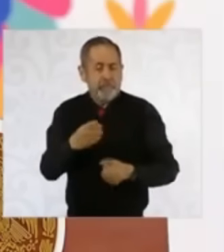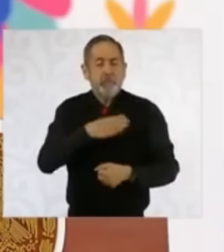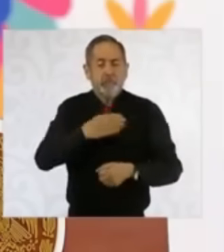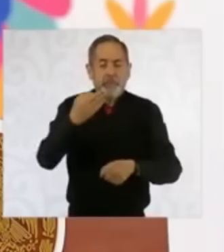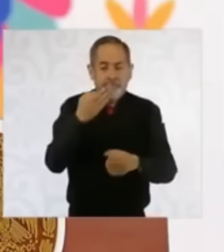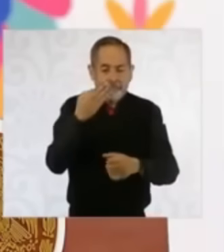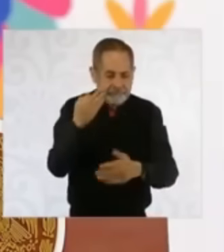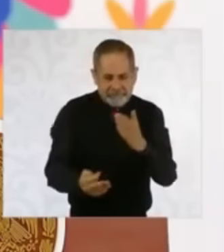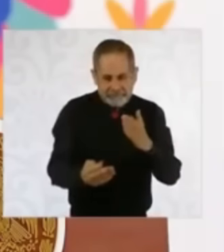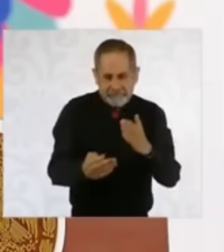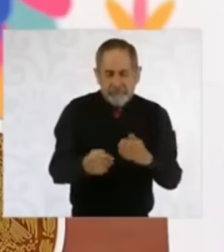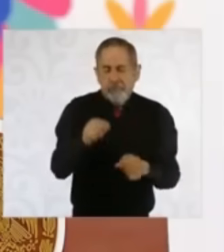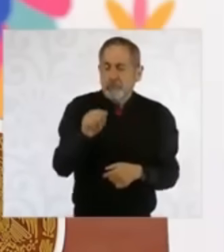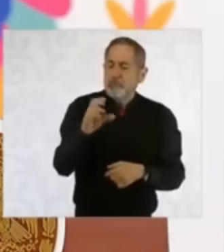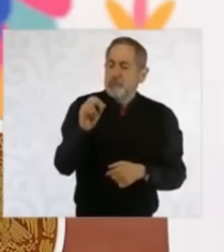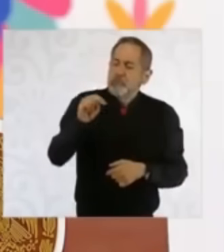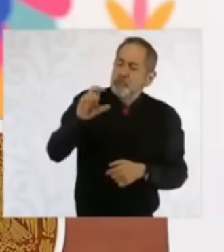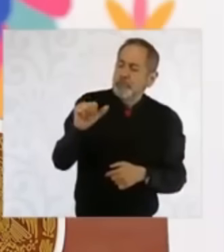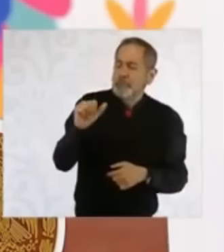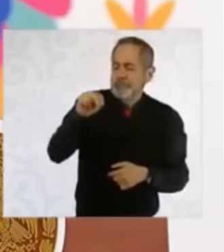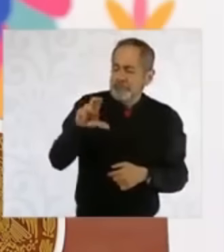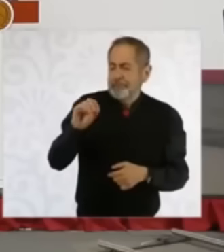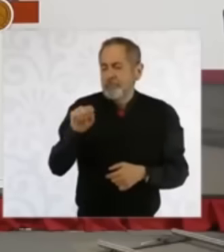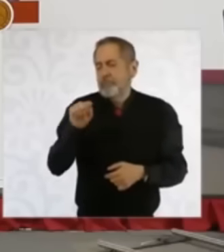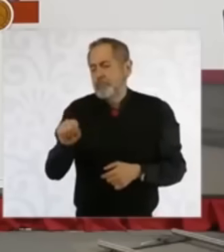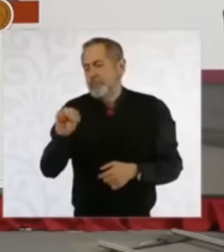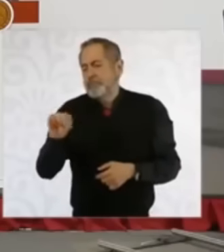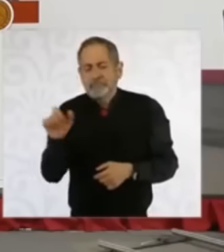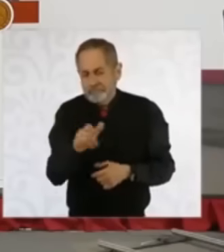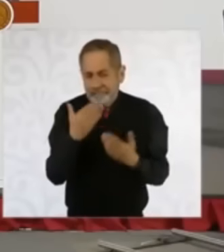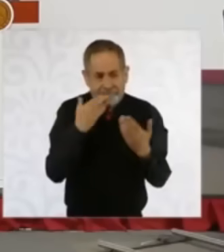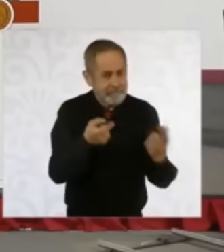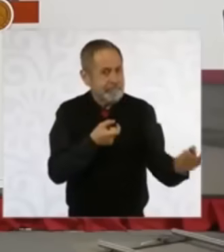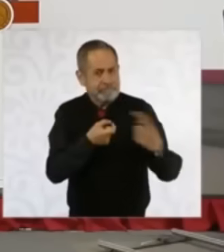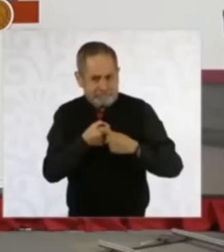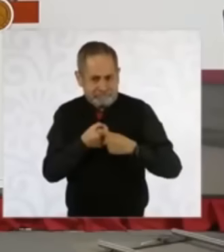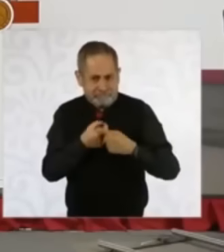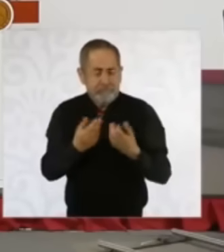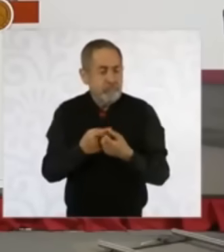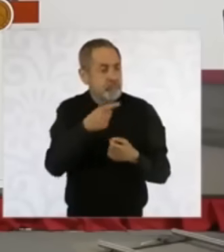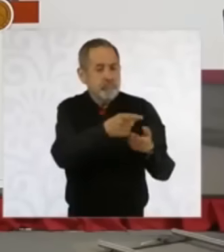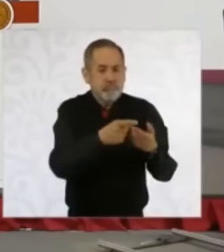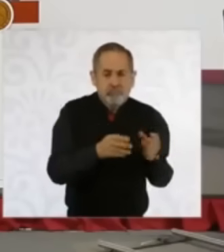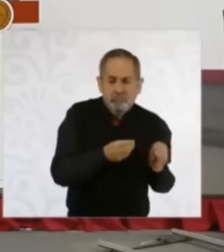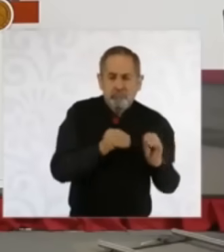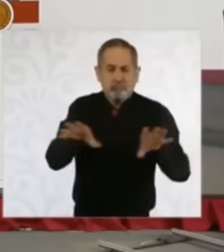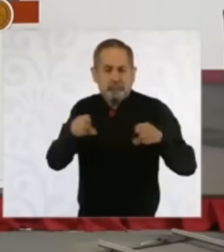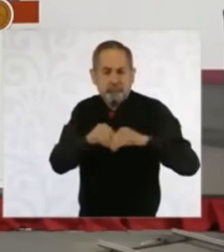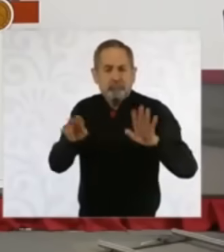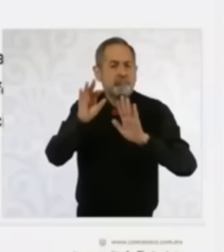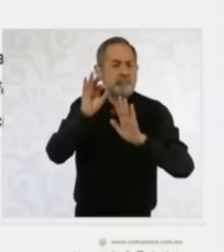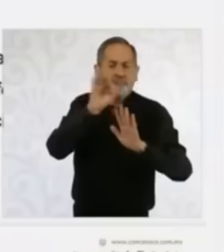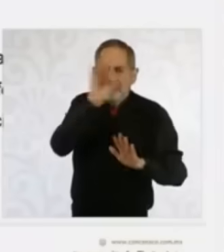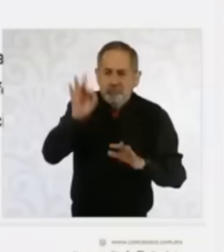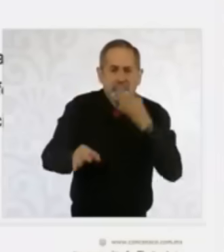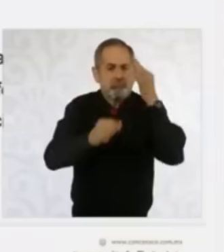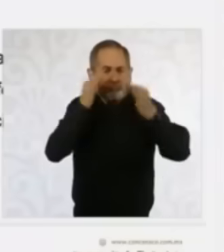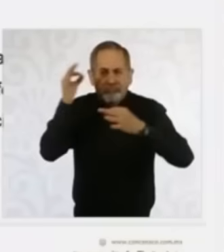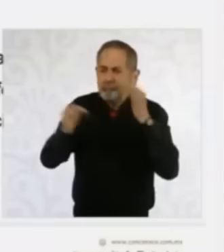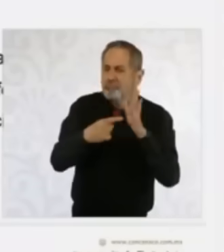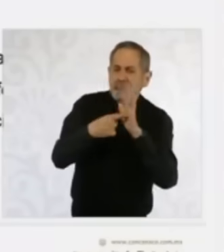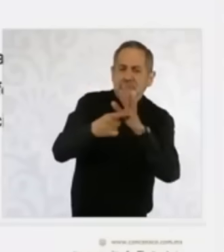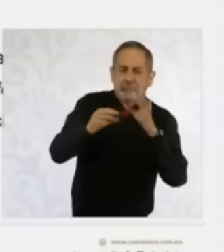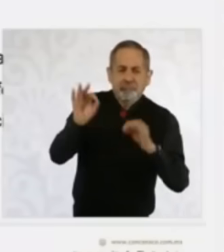que los pagos se reanudan hasta el martes 19 de noviembre con la letra n el miércoles 20 con la letra ñ y o el jueves